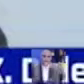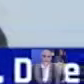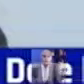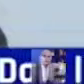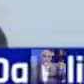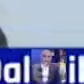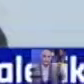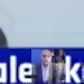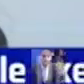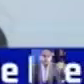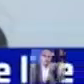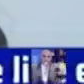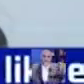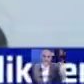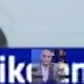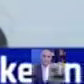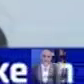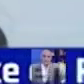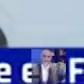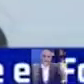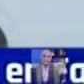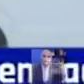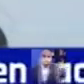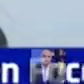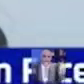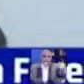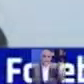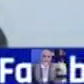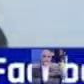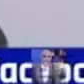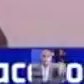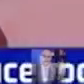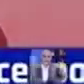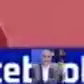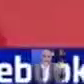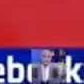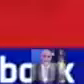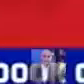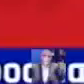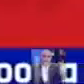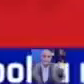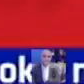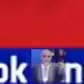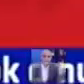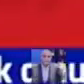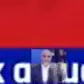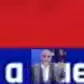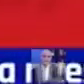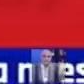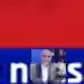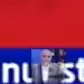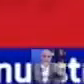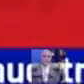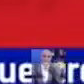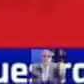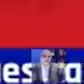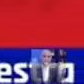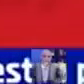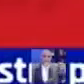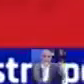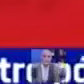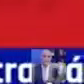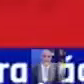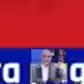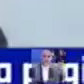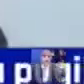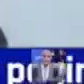hemos exhibido, está Max Kaiser, lo hemos exhibido, y son todos estos personajes que no dan paso sin